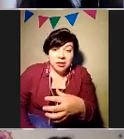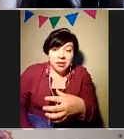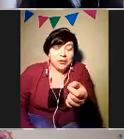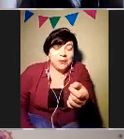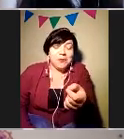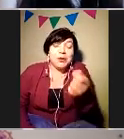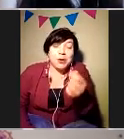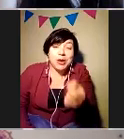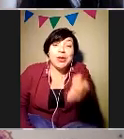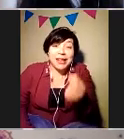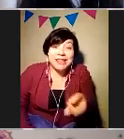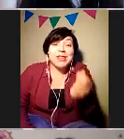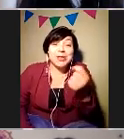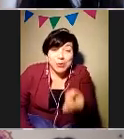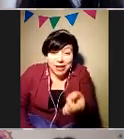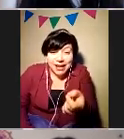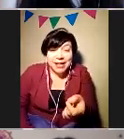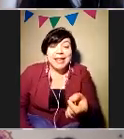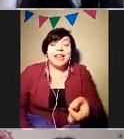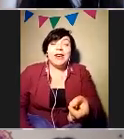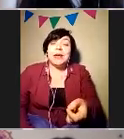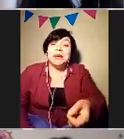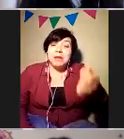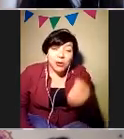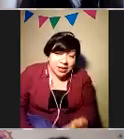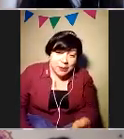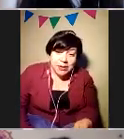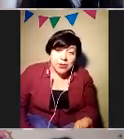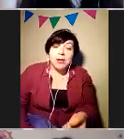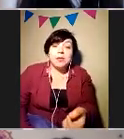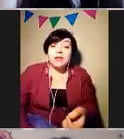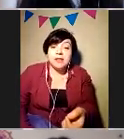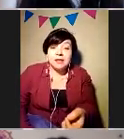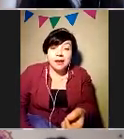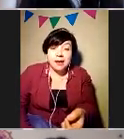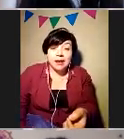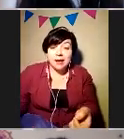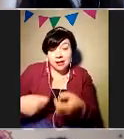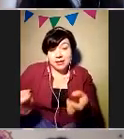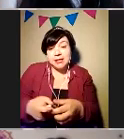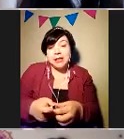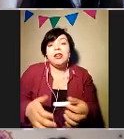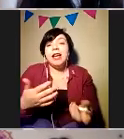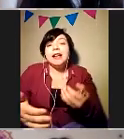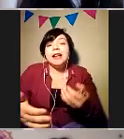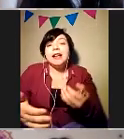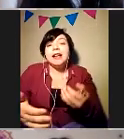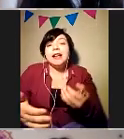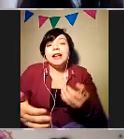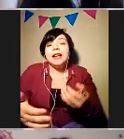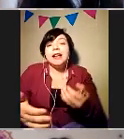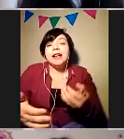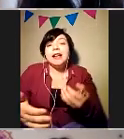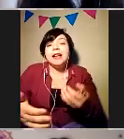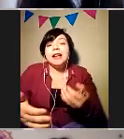incluso eso era mal visto, perdón, vestuario de alta costura, que cuestan millones de pesos y que muchas veces las actrices, claro, llegan